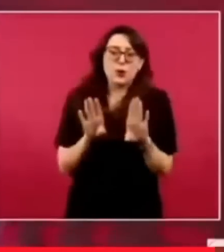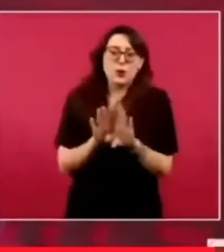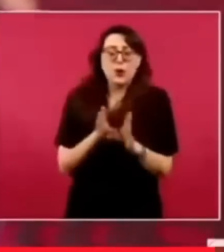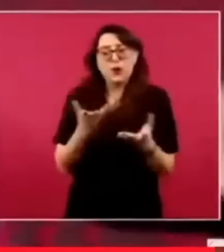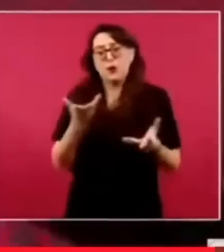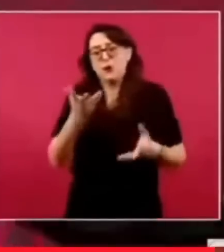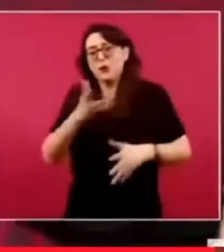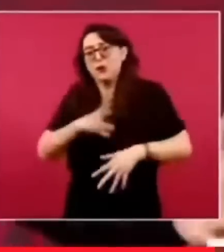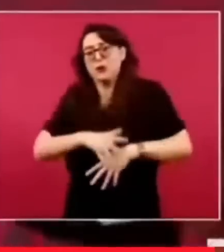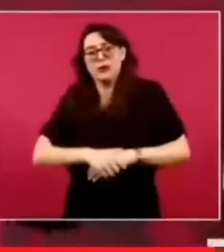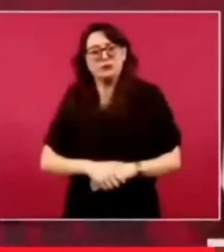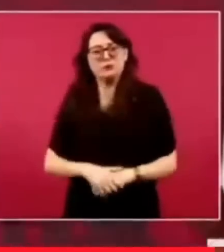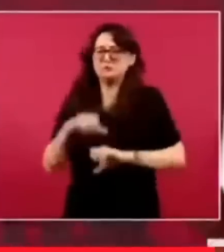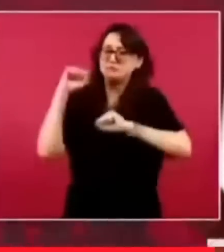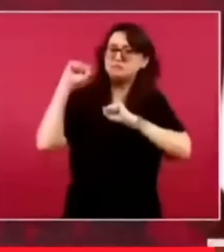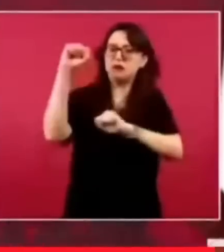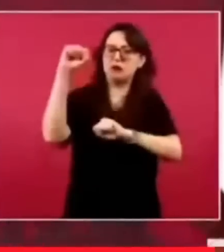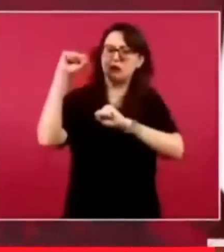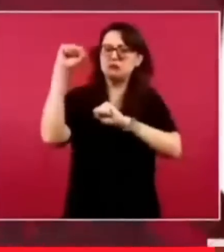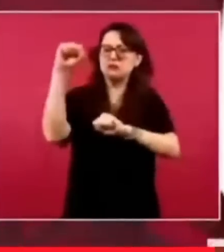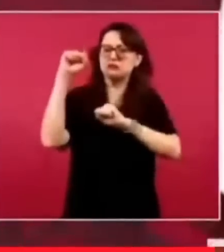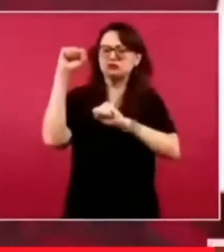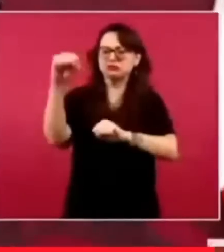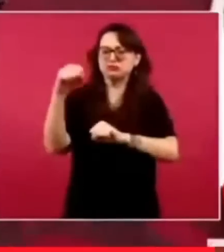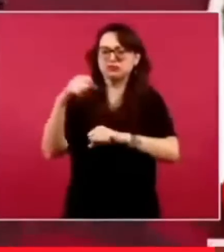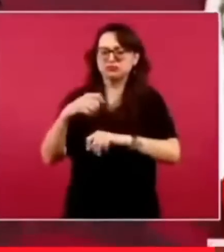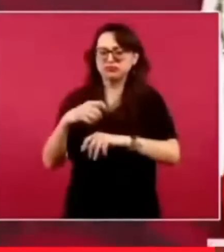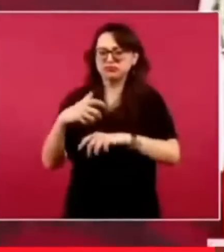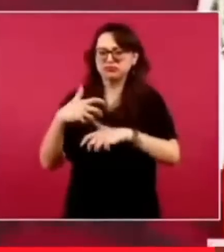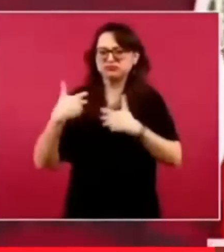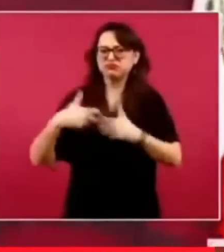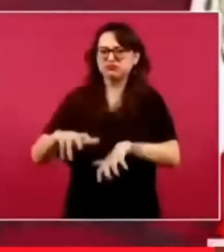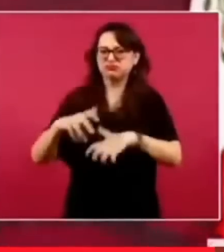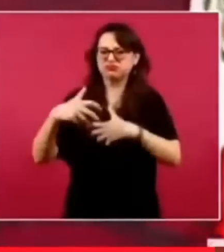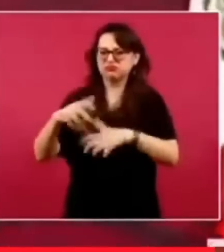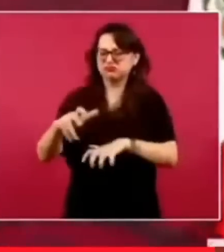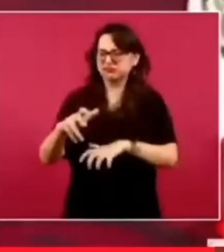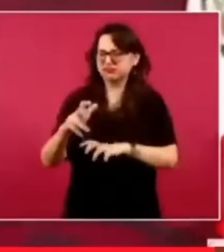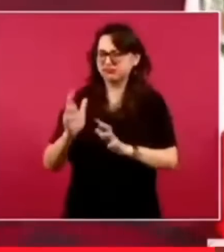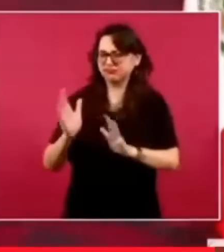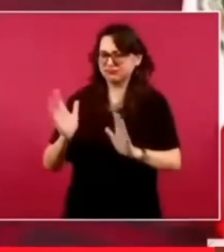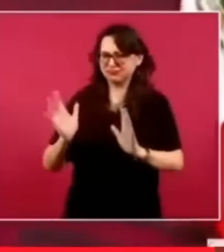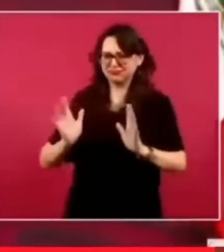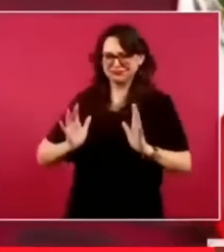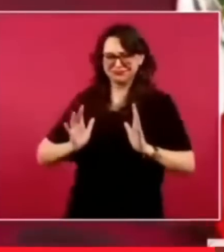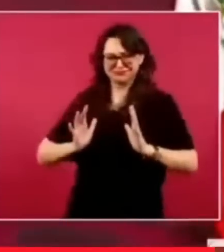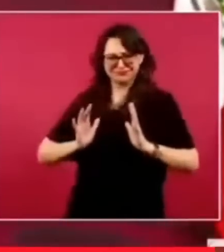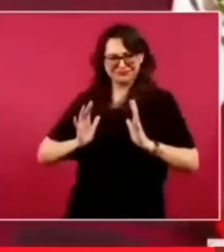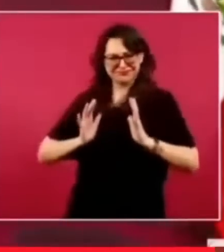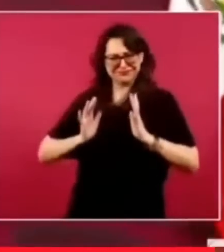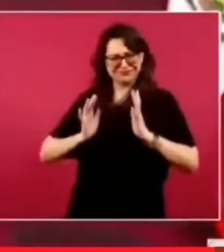Y empiezan las protestas y se vuelven expertos,